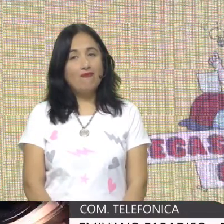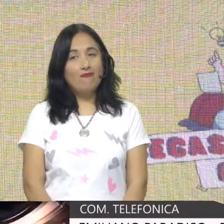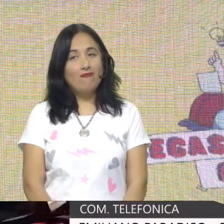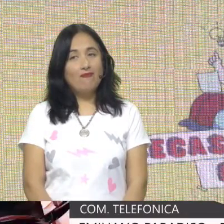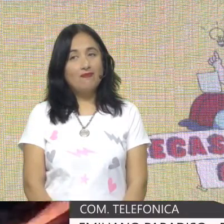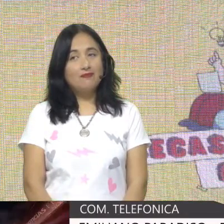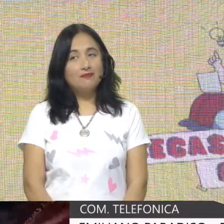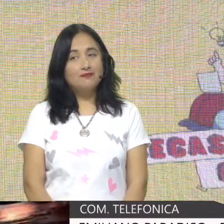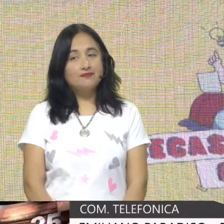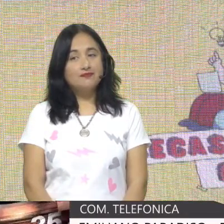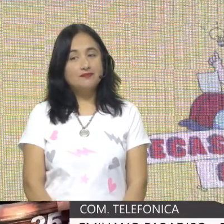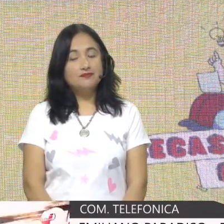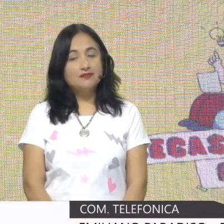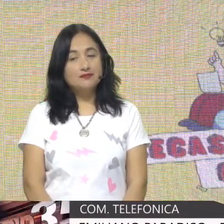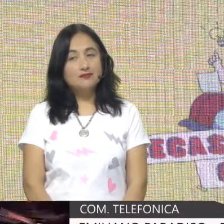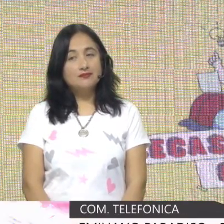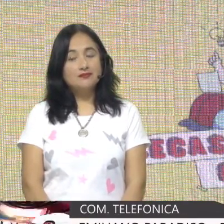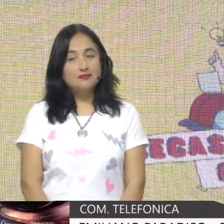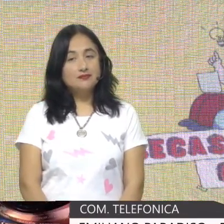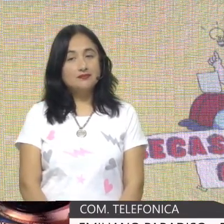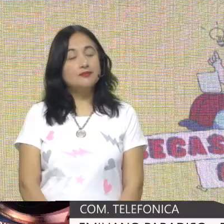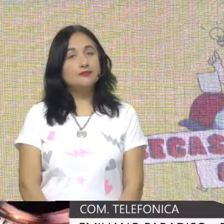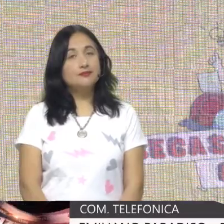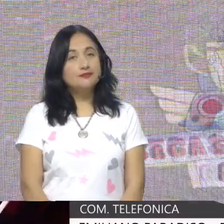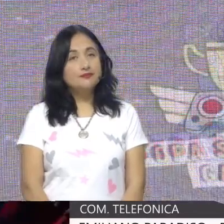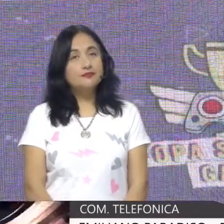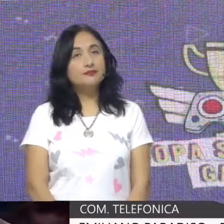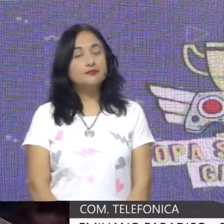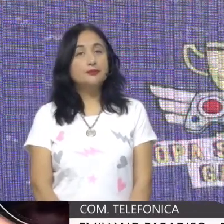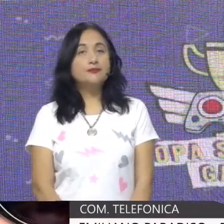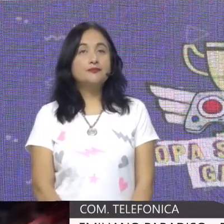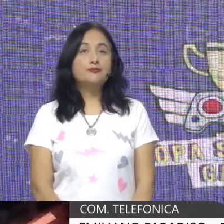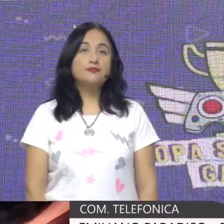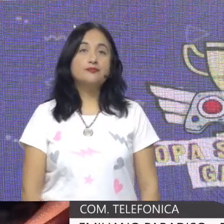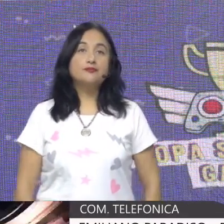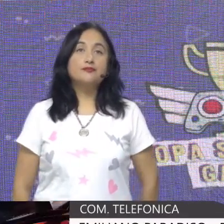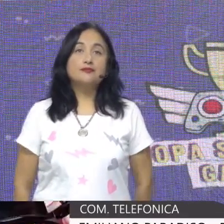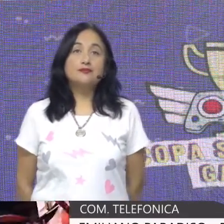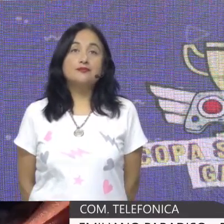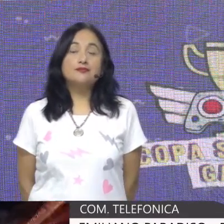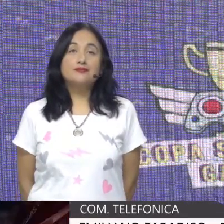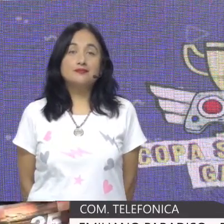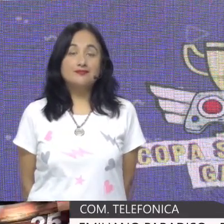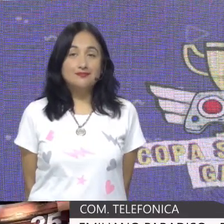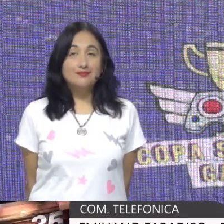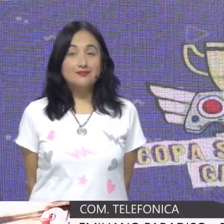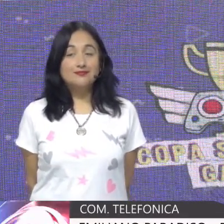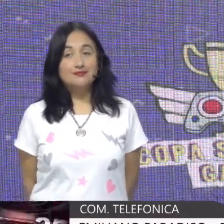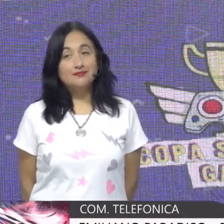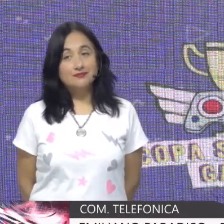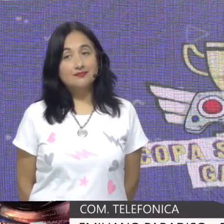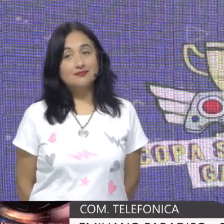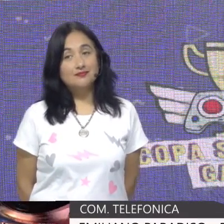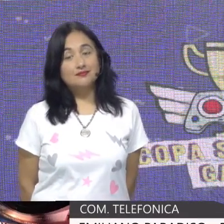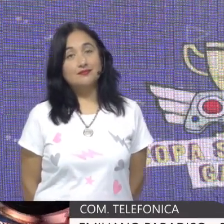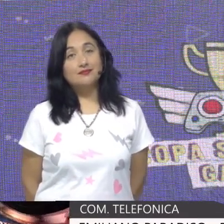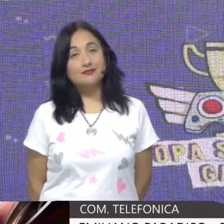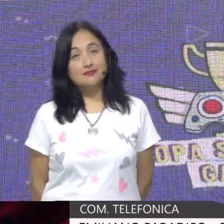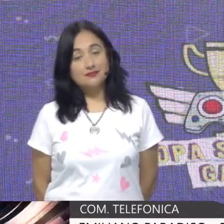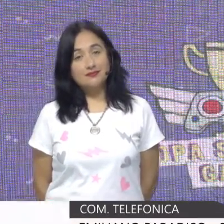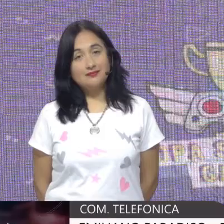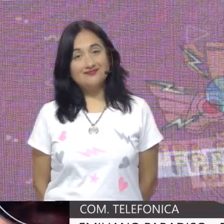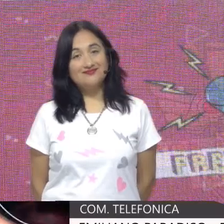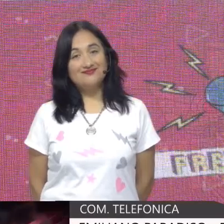de jóvenes sanjuaninos que van a hacer esta denominada pelea de gallos, como se denomina, o